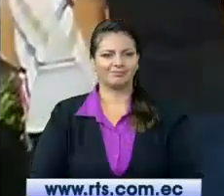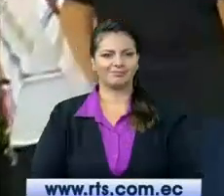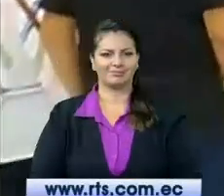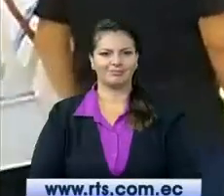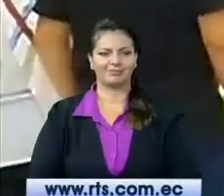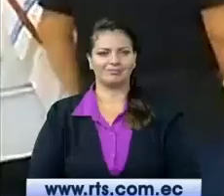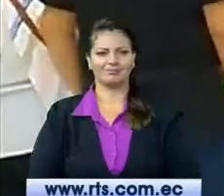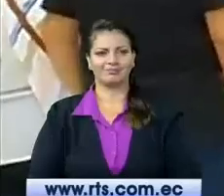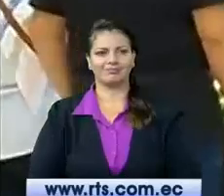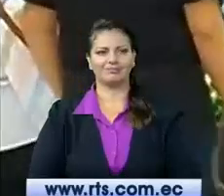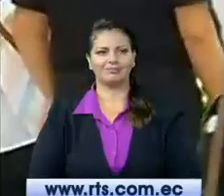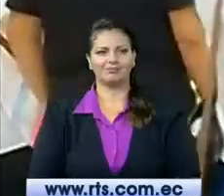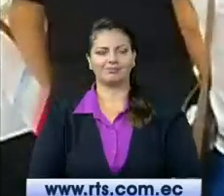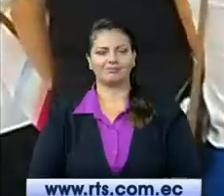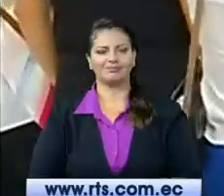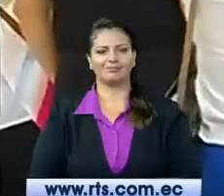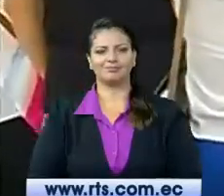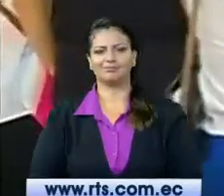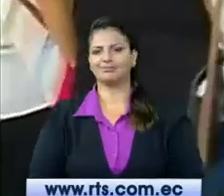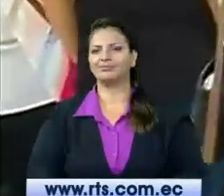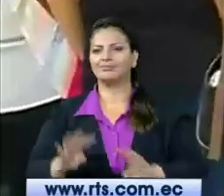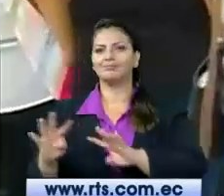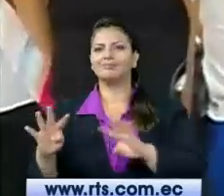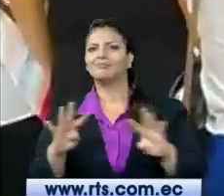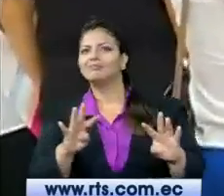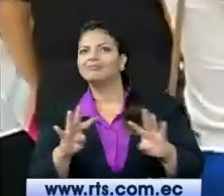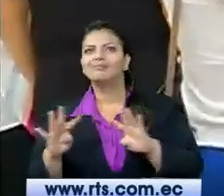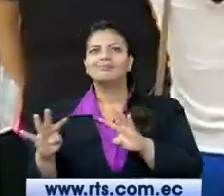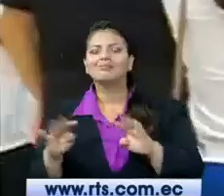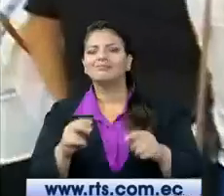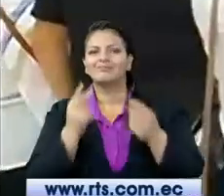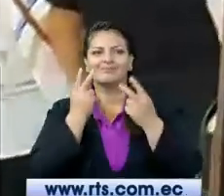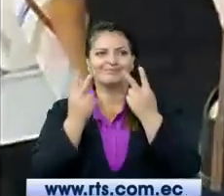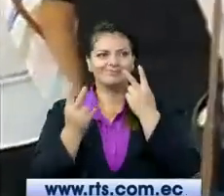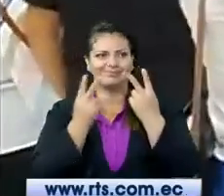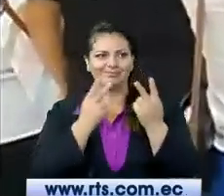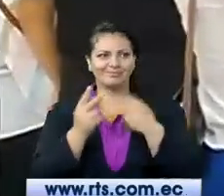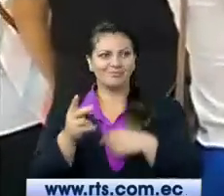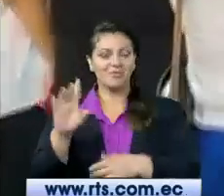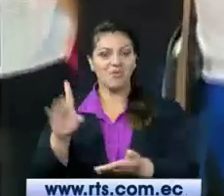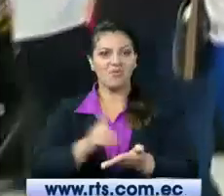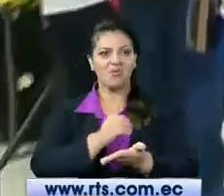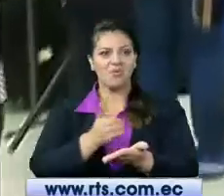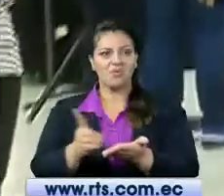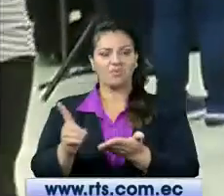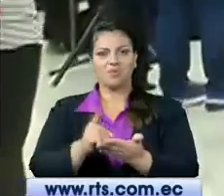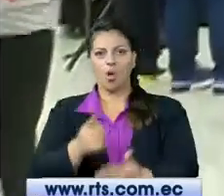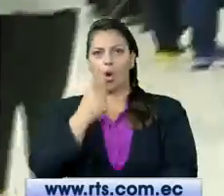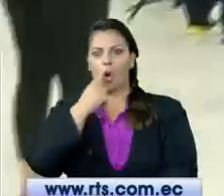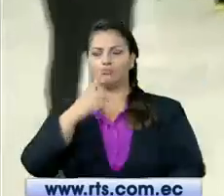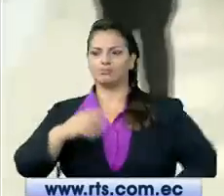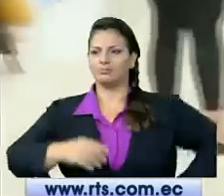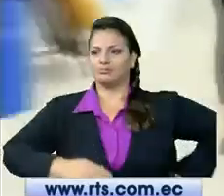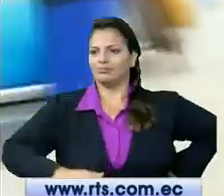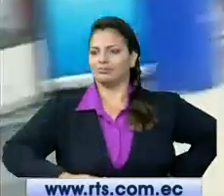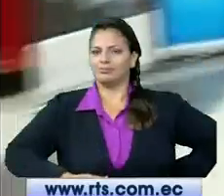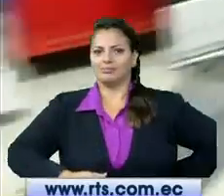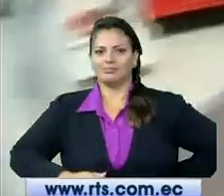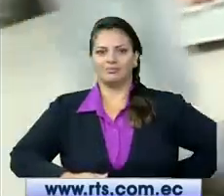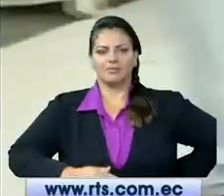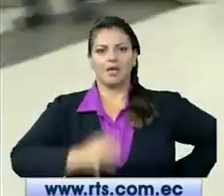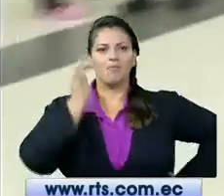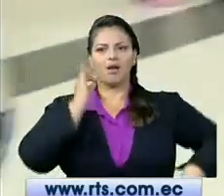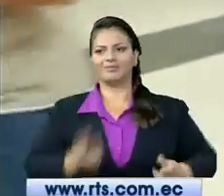la redundancia, en escenarios. Allí podemos nosotros apreciar el donaire, el garbo de aquellos bailarines que se encuentran en